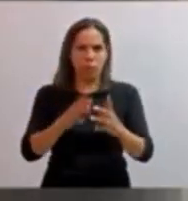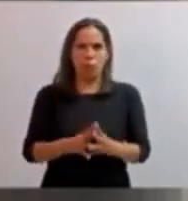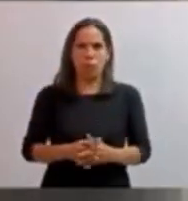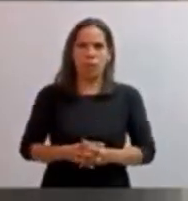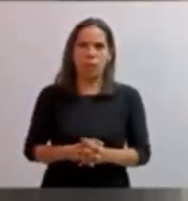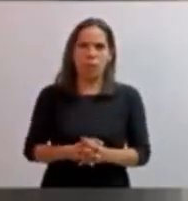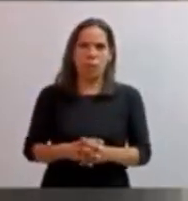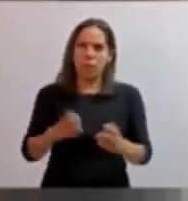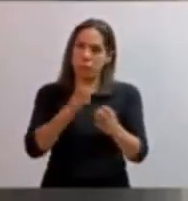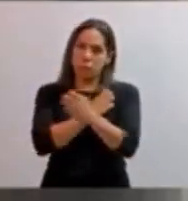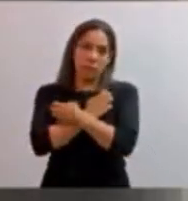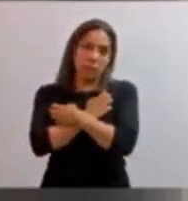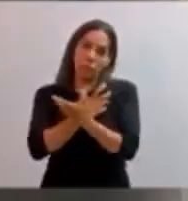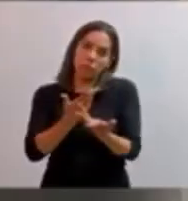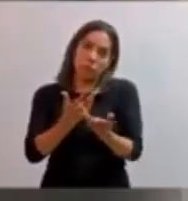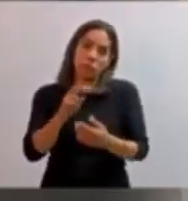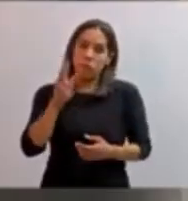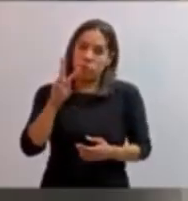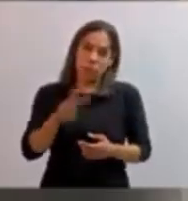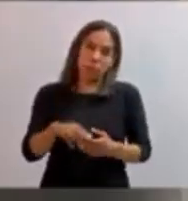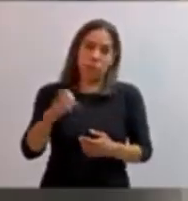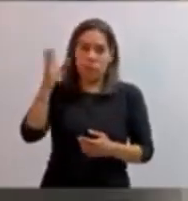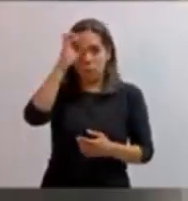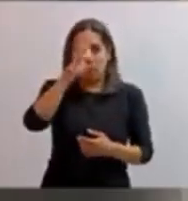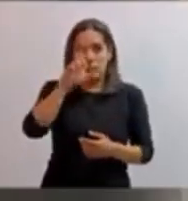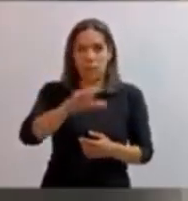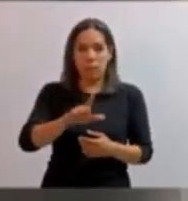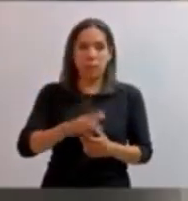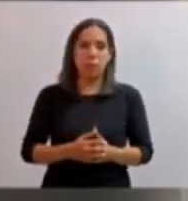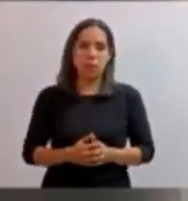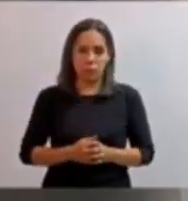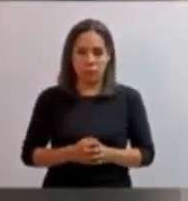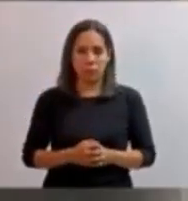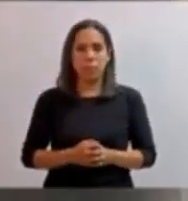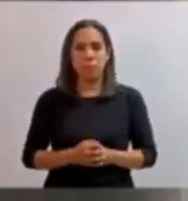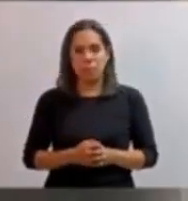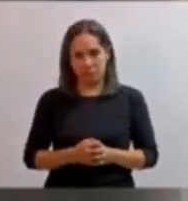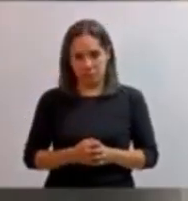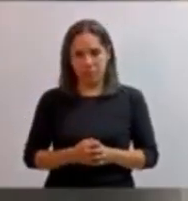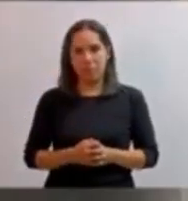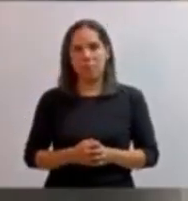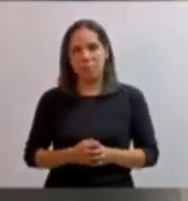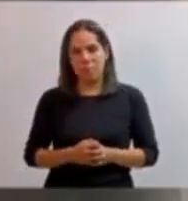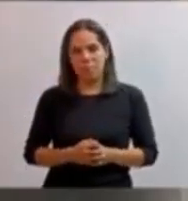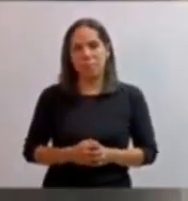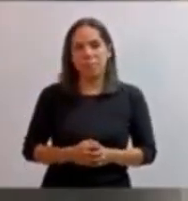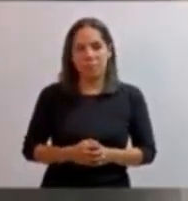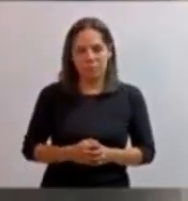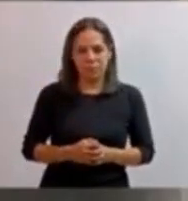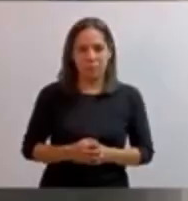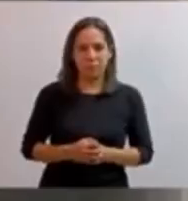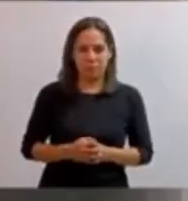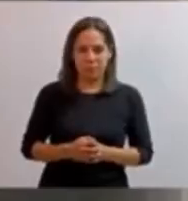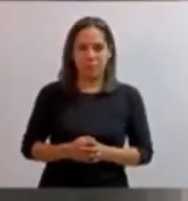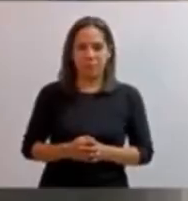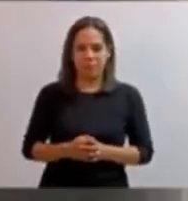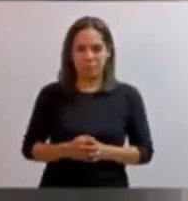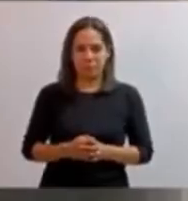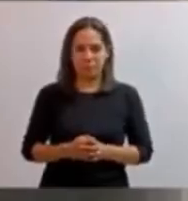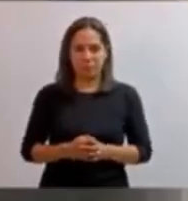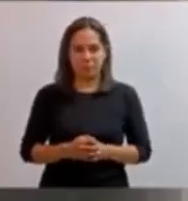Es parte de la cultura que tenemos que desaprender para aprender otras formas de comunicarnos y de